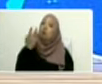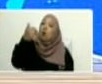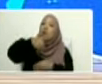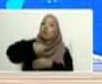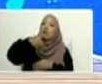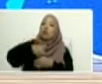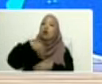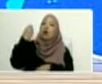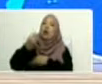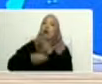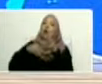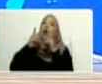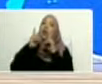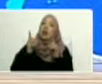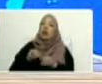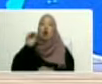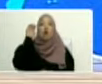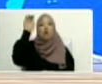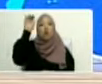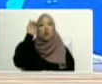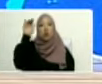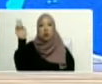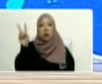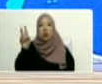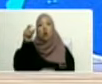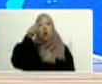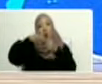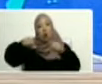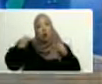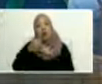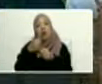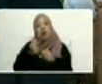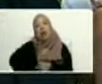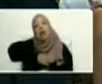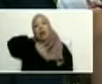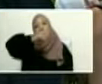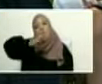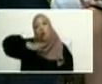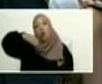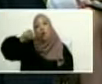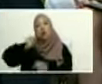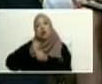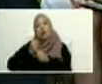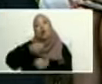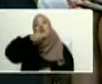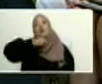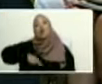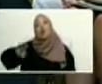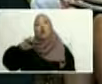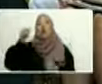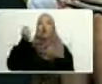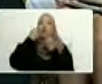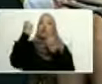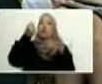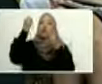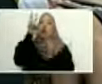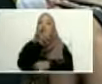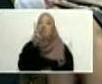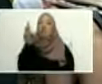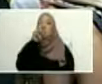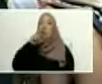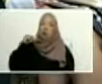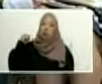el que decida el destino de estos territorios de estos mares de esta historia de lucha de 200 años